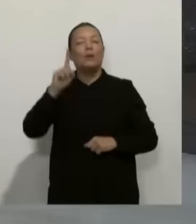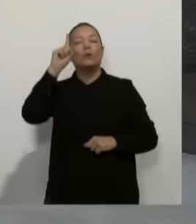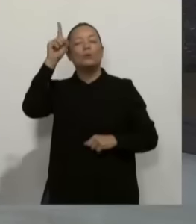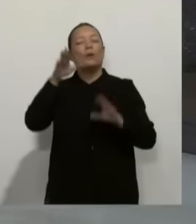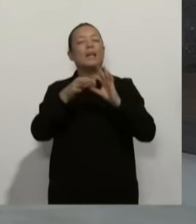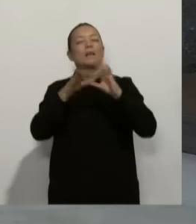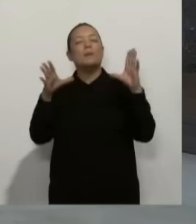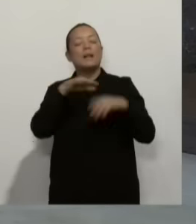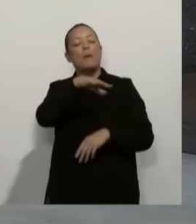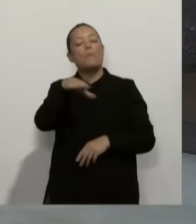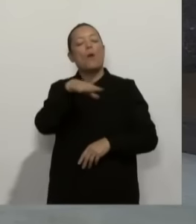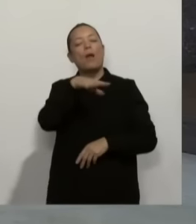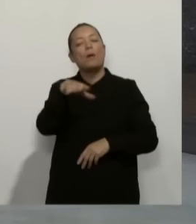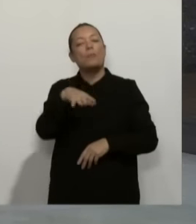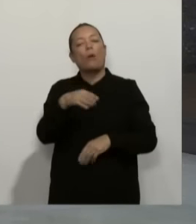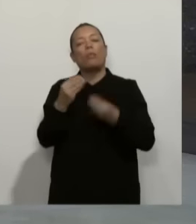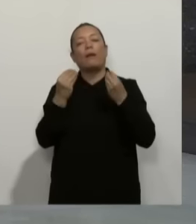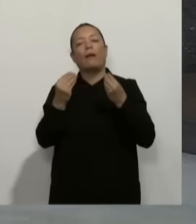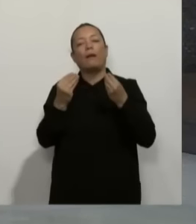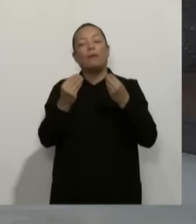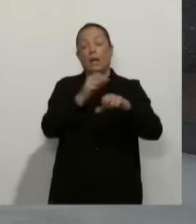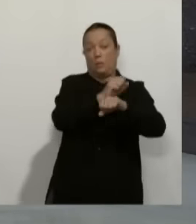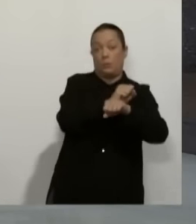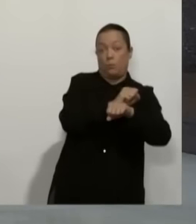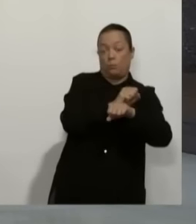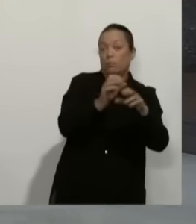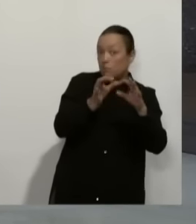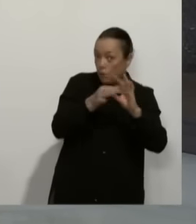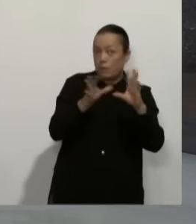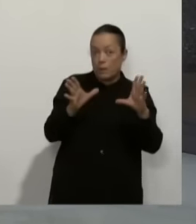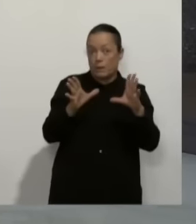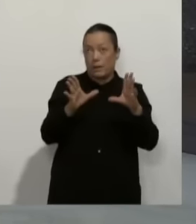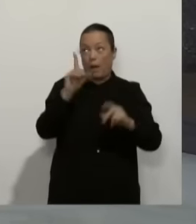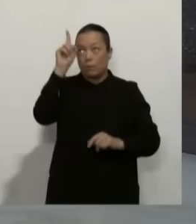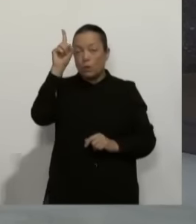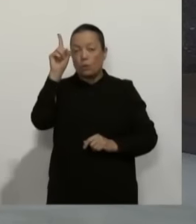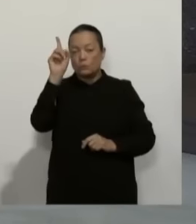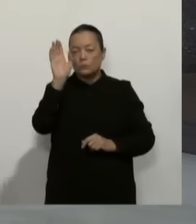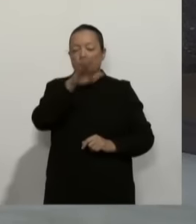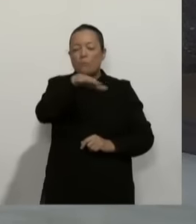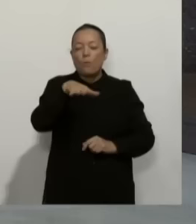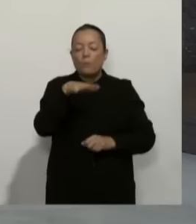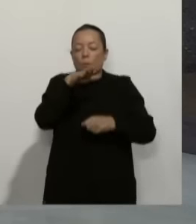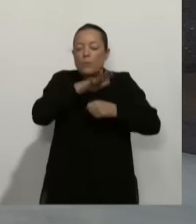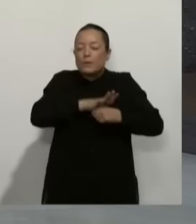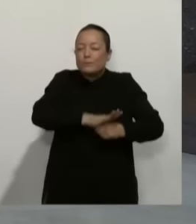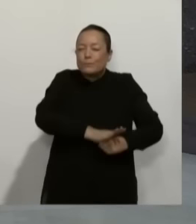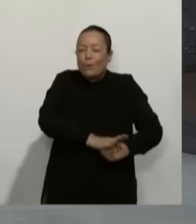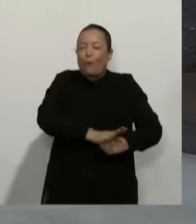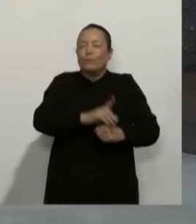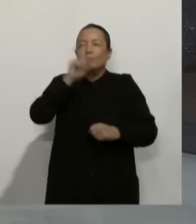un Dios que libera a su pueblo de la esclavitud de Egipto, un Dios que libera a su pueblo de la